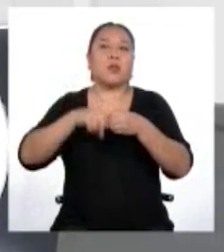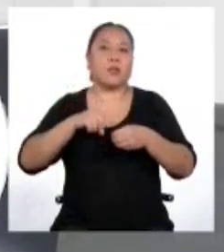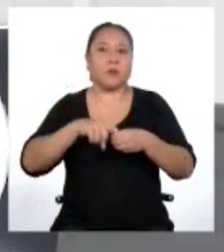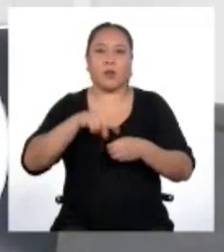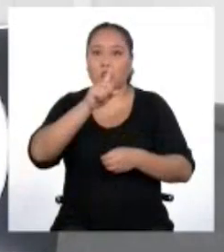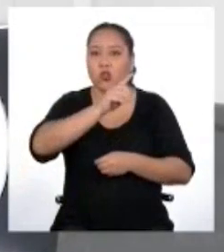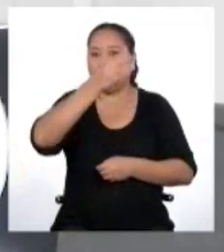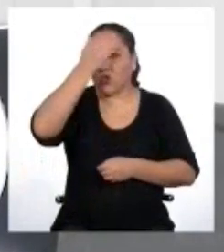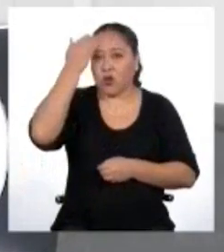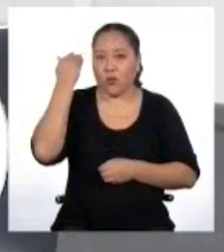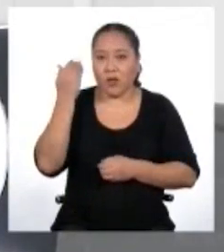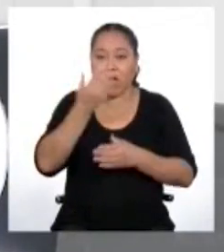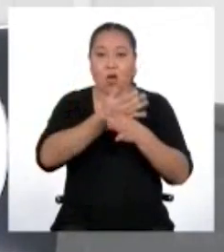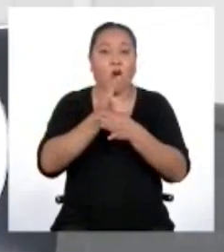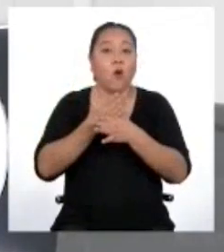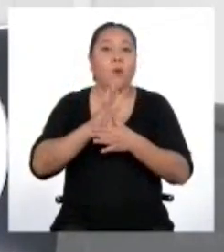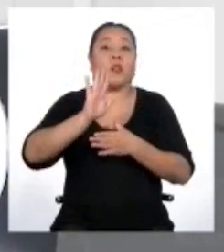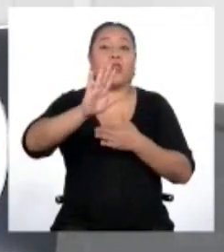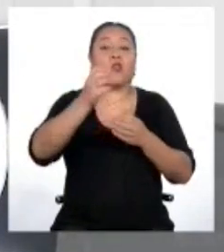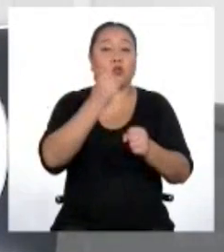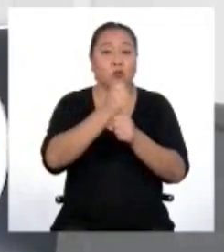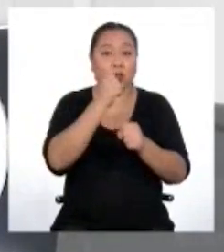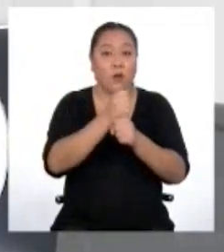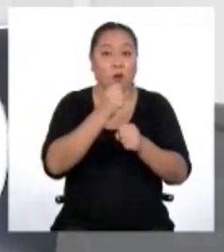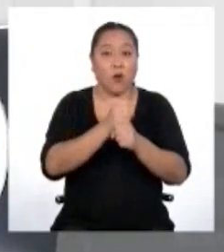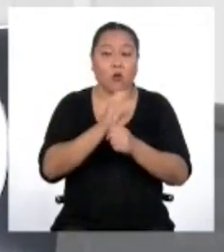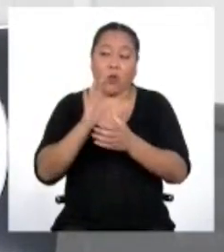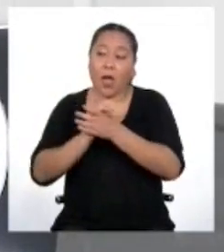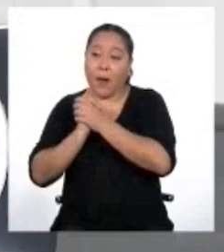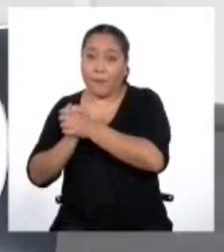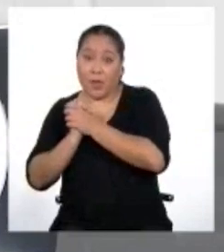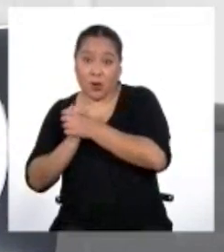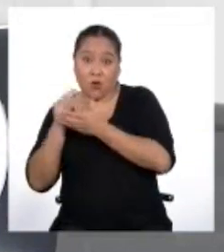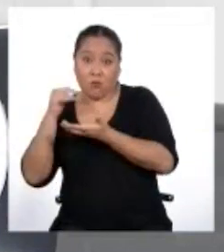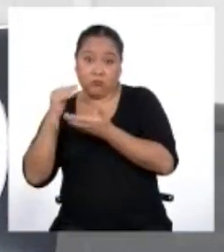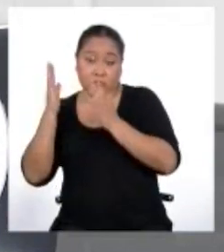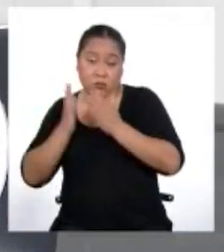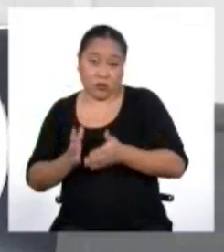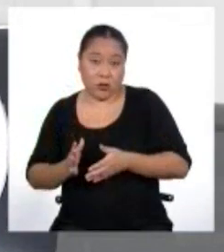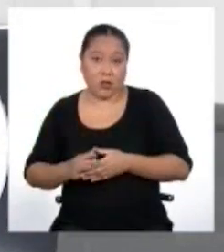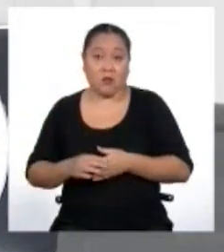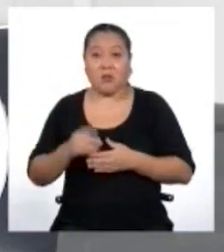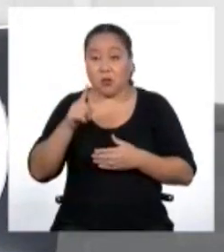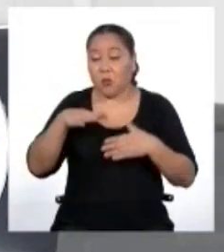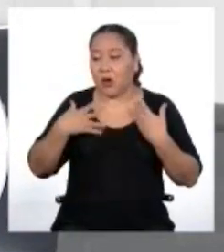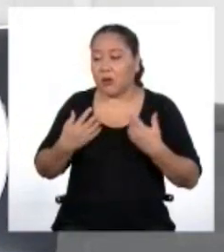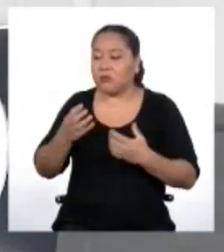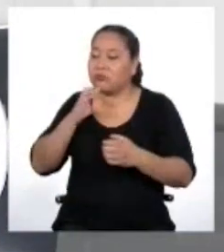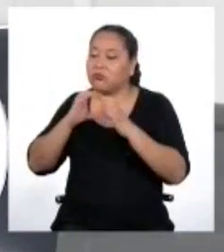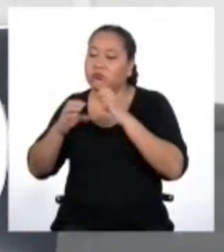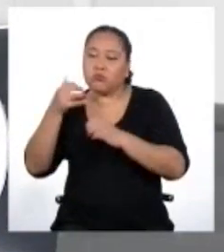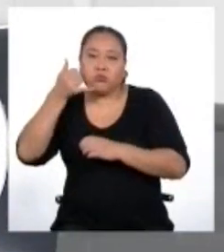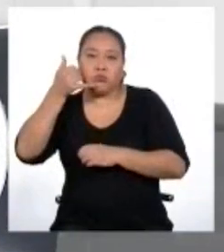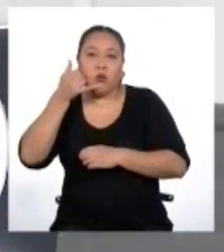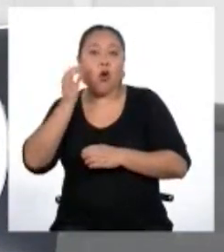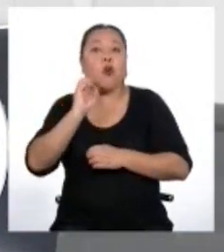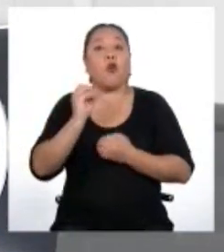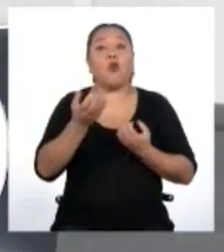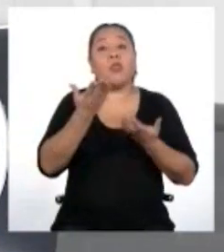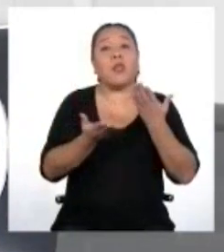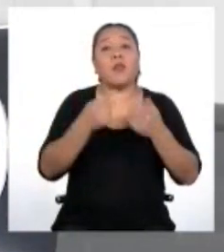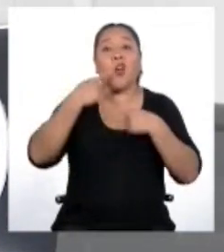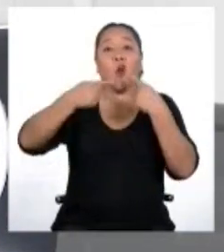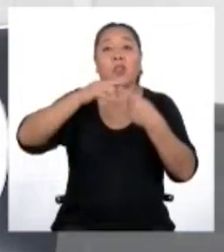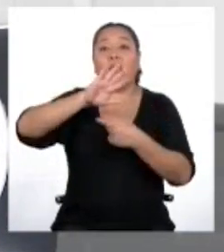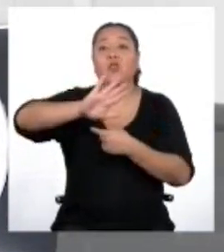No se olviden de compartir sus trabajos con algún compañero o compañera con quien puedan comunicarse, o con su familia. Y